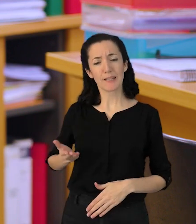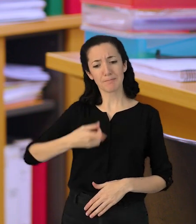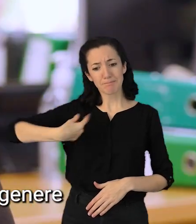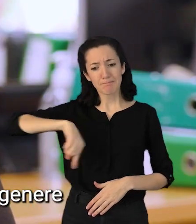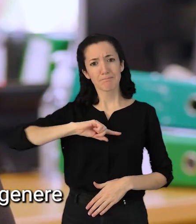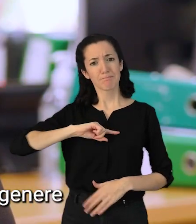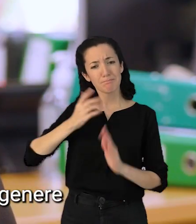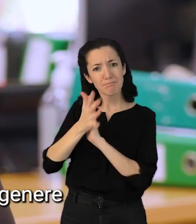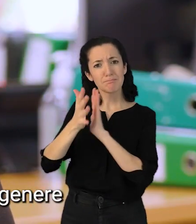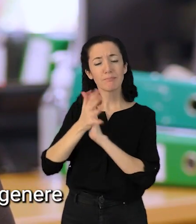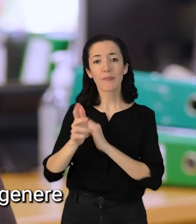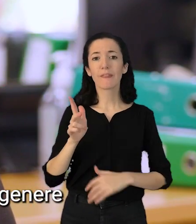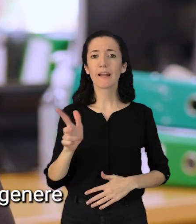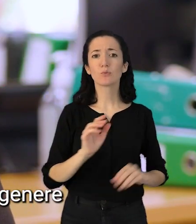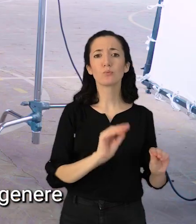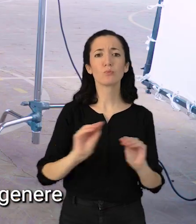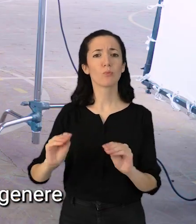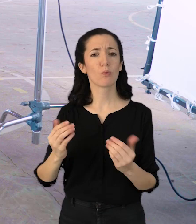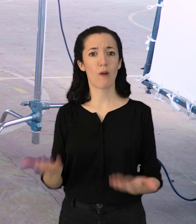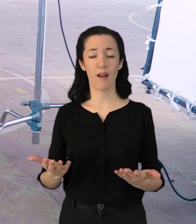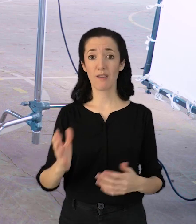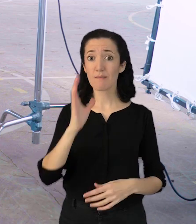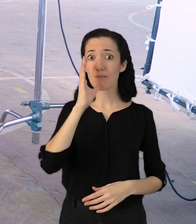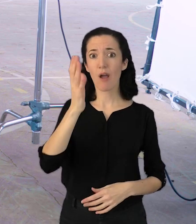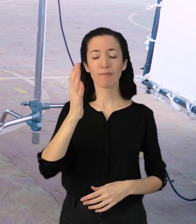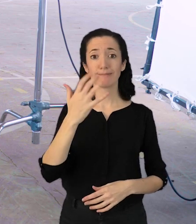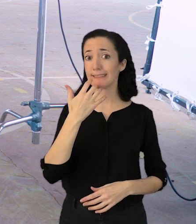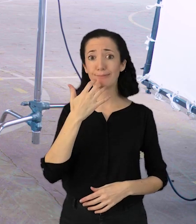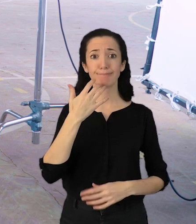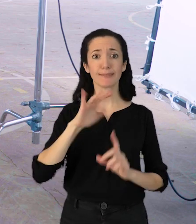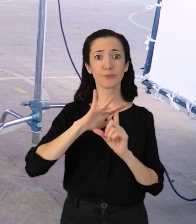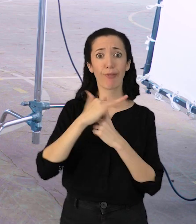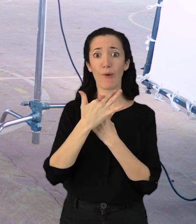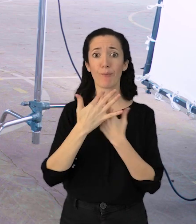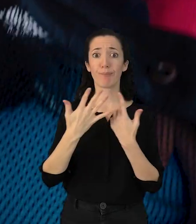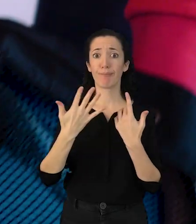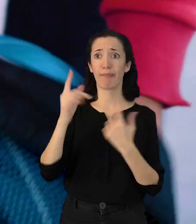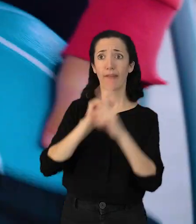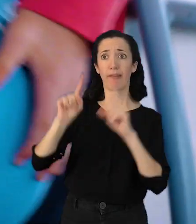ellos tienen, para que no normalicen ninguna situación que les genere un malestar. Si yo no sé